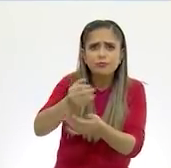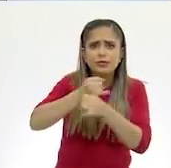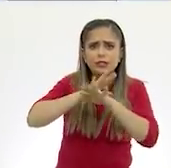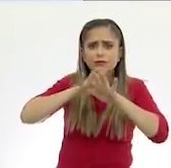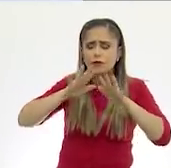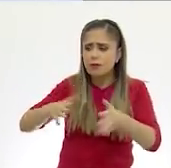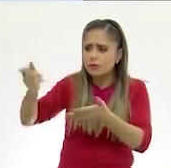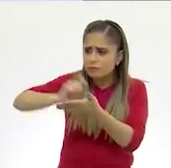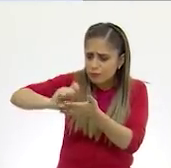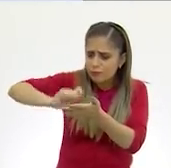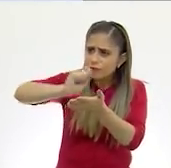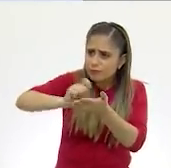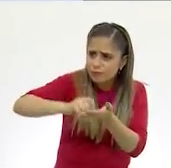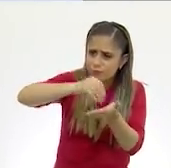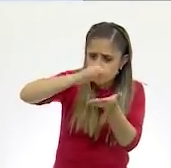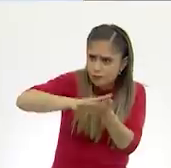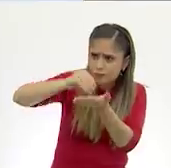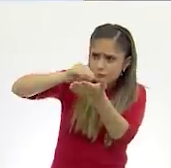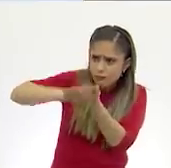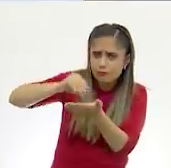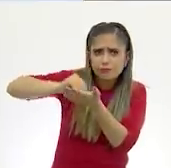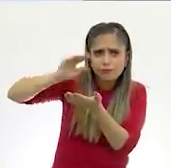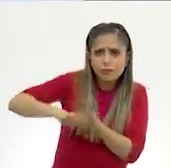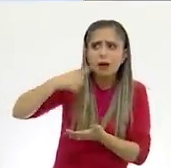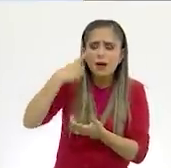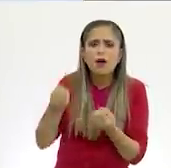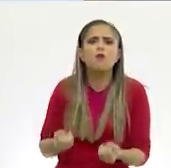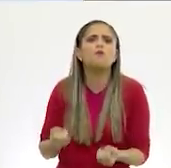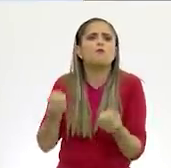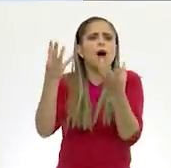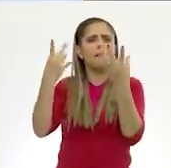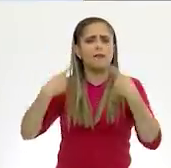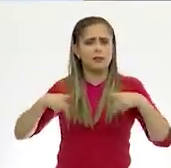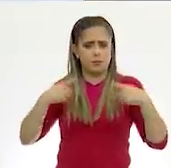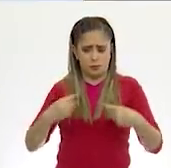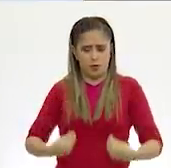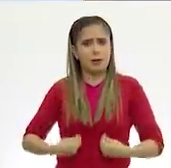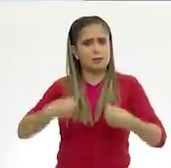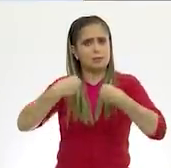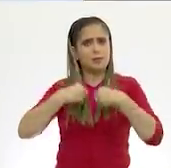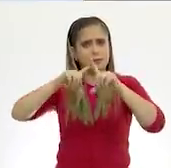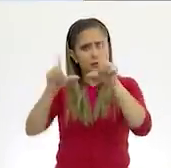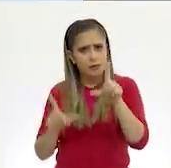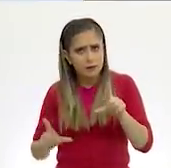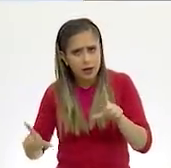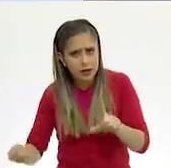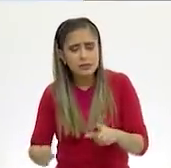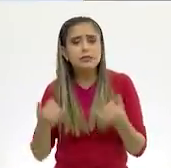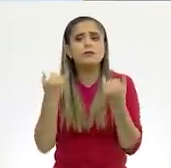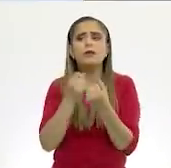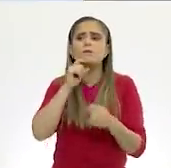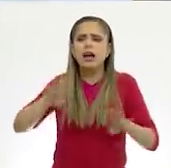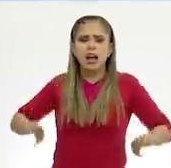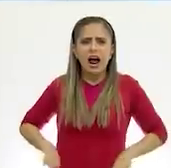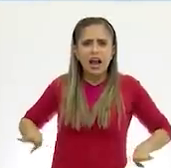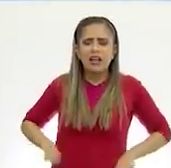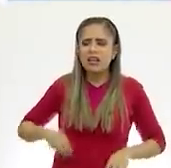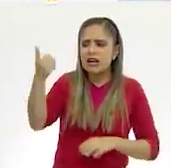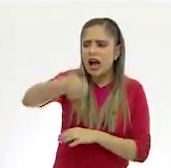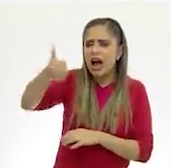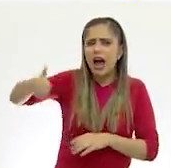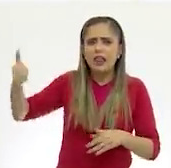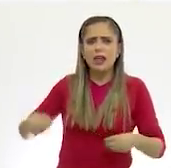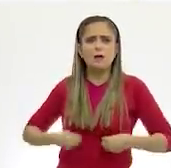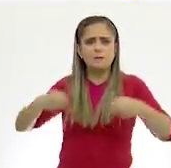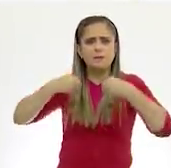como objetivo contar a las personas que viven en un país y sus principales características.